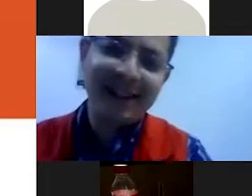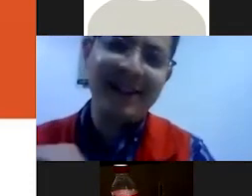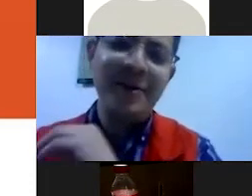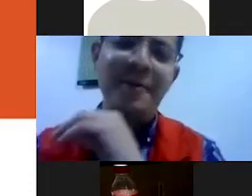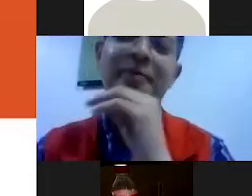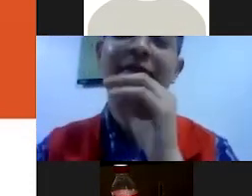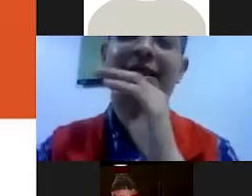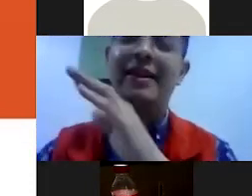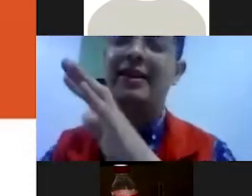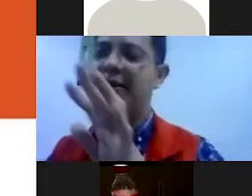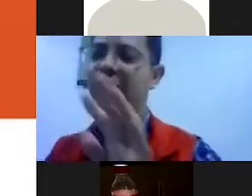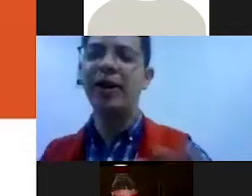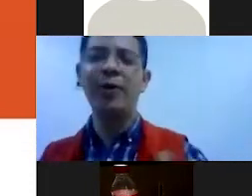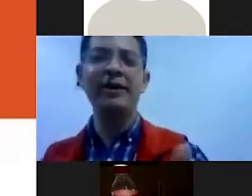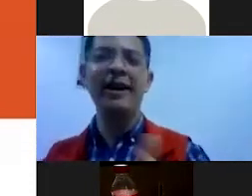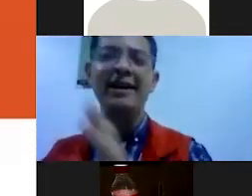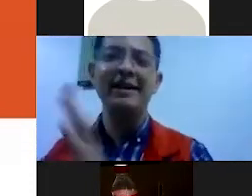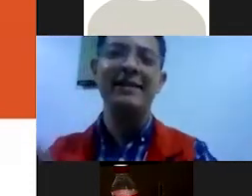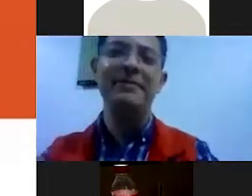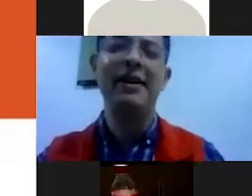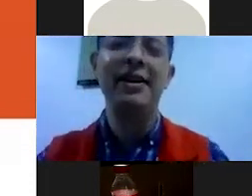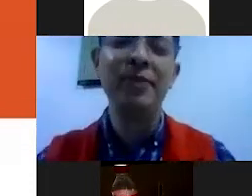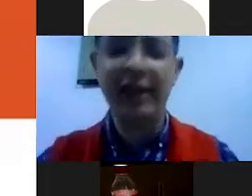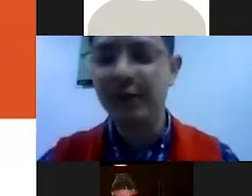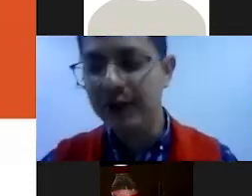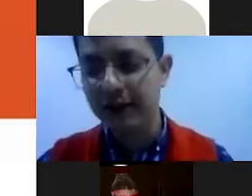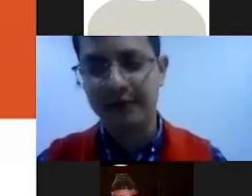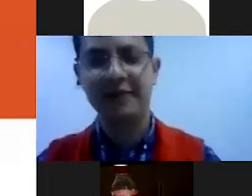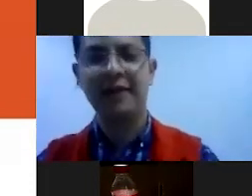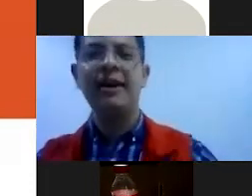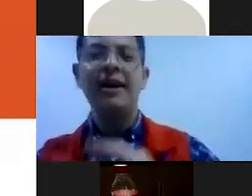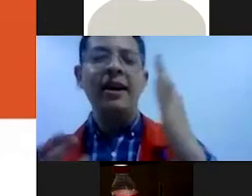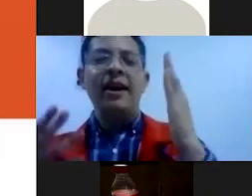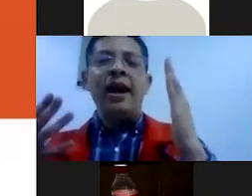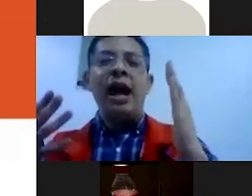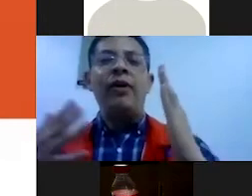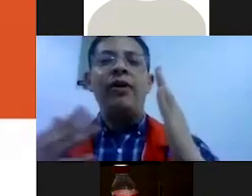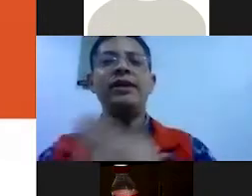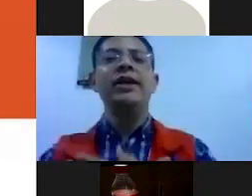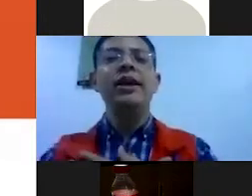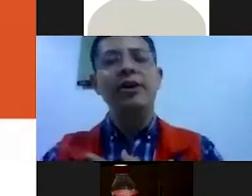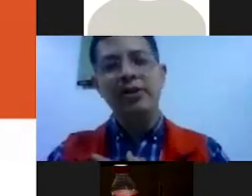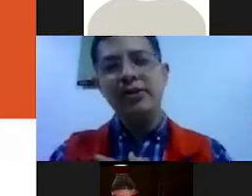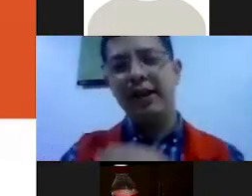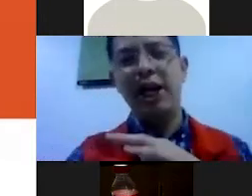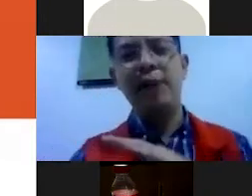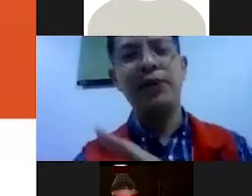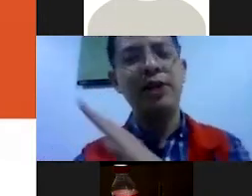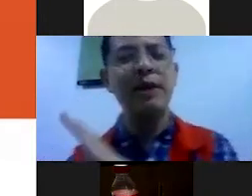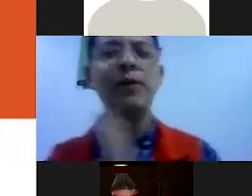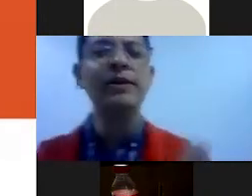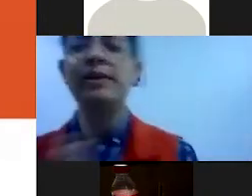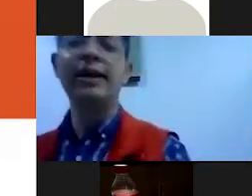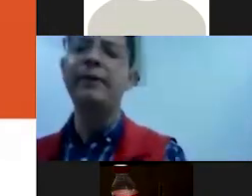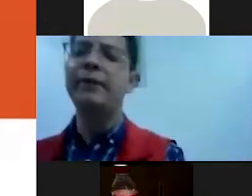Exactamente. Gracias. Lo que comenta Vale es muy cierto. Cuando se trata de niños, el